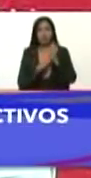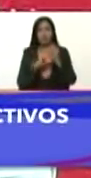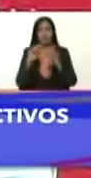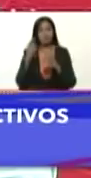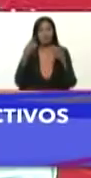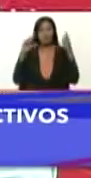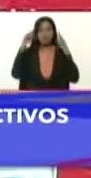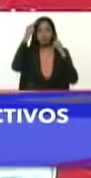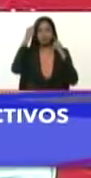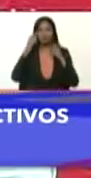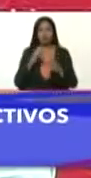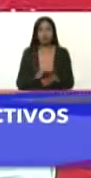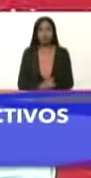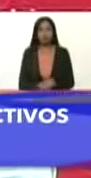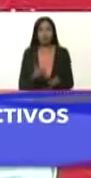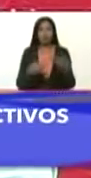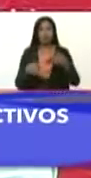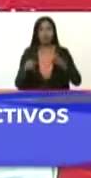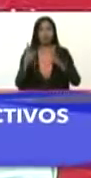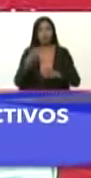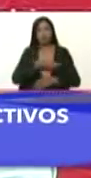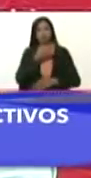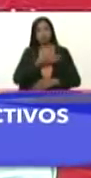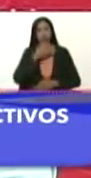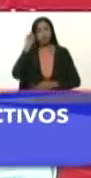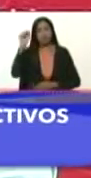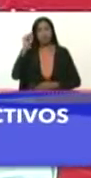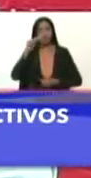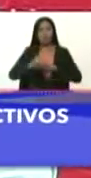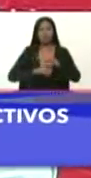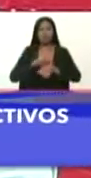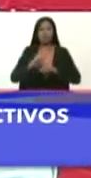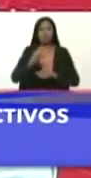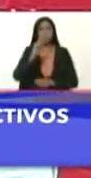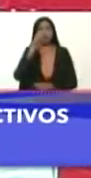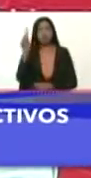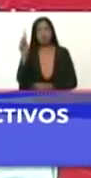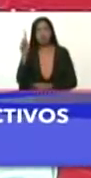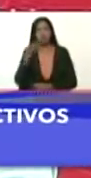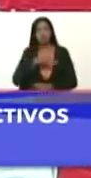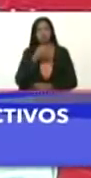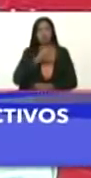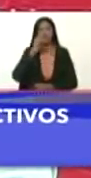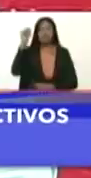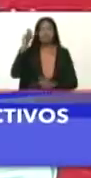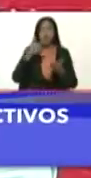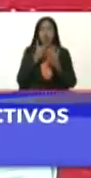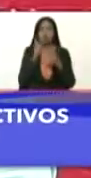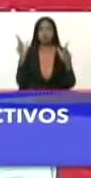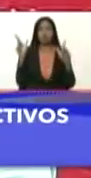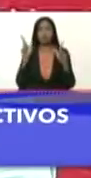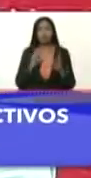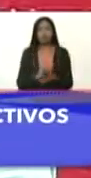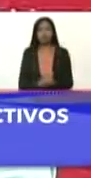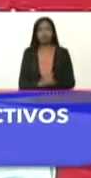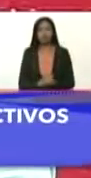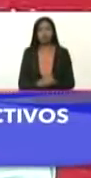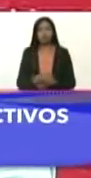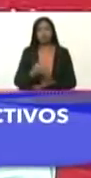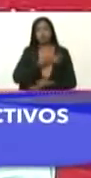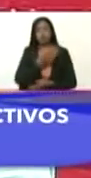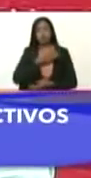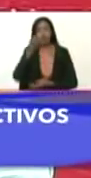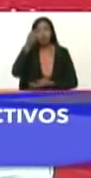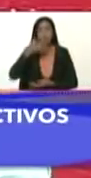Chávez la construcción de un socialismo para el siglo XXI, un socialismo libertario, un socialismo de